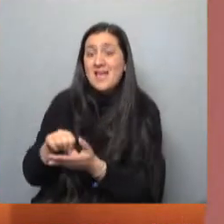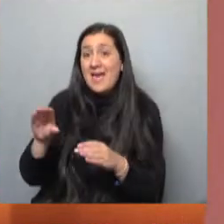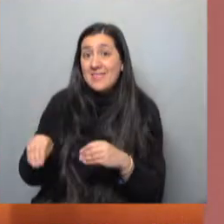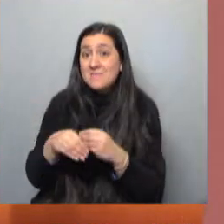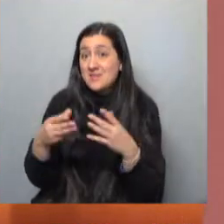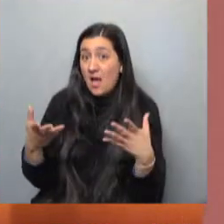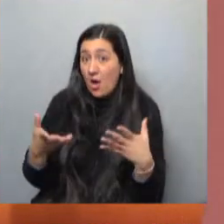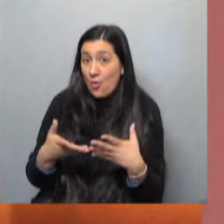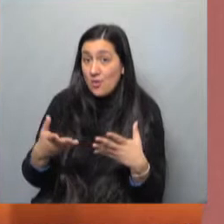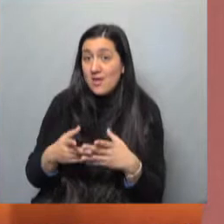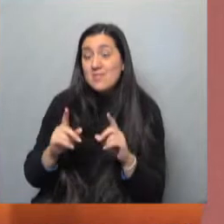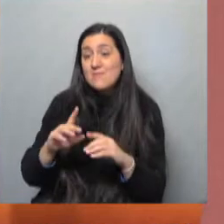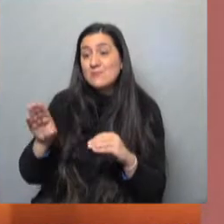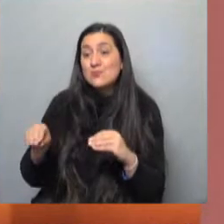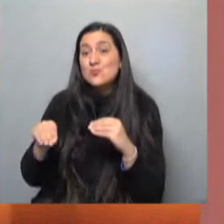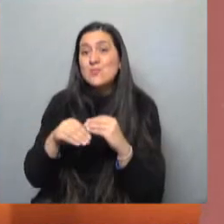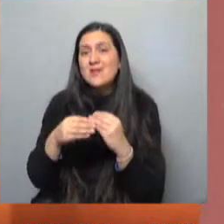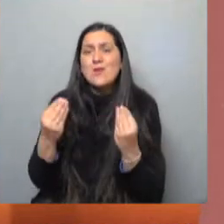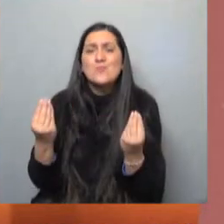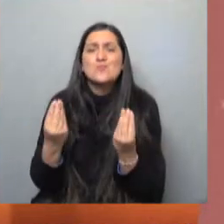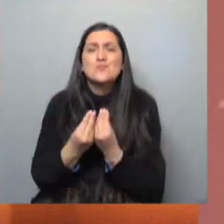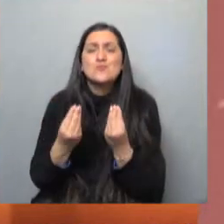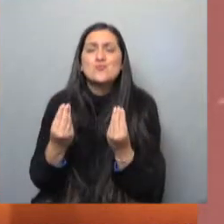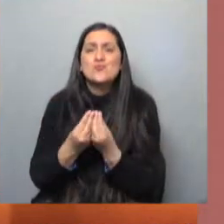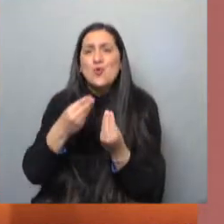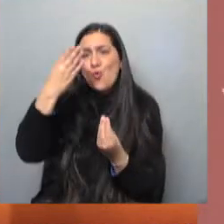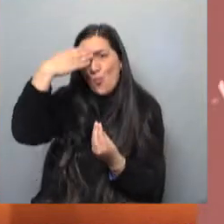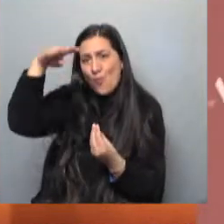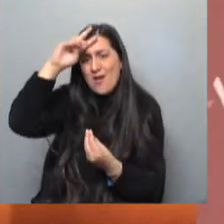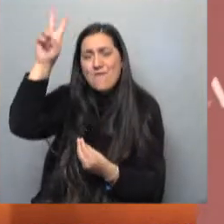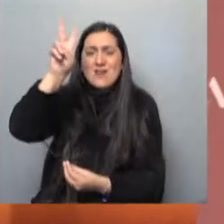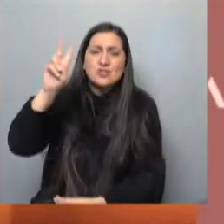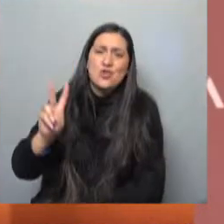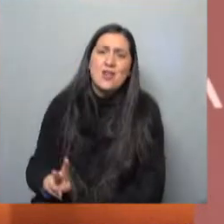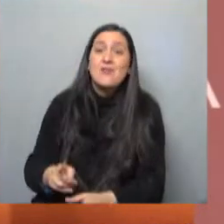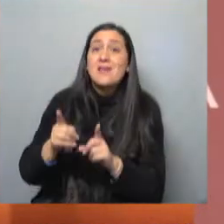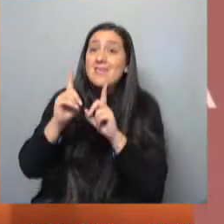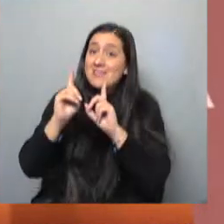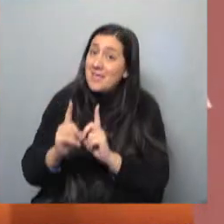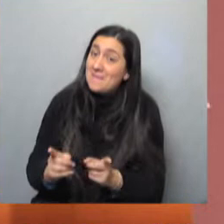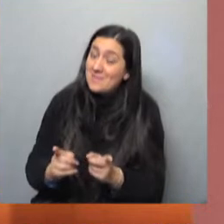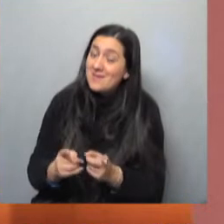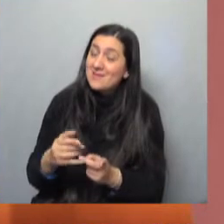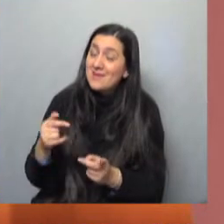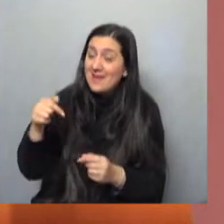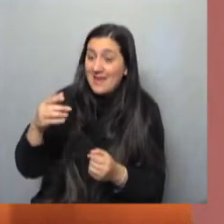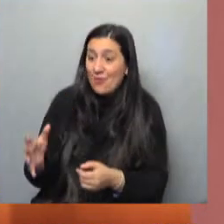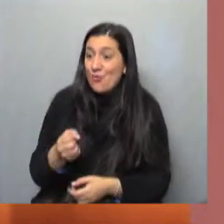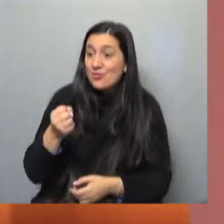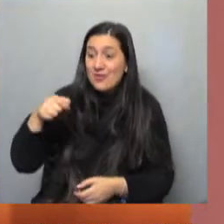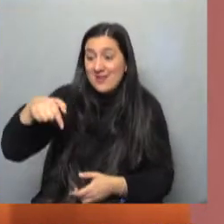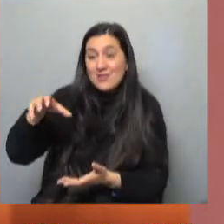le tenemos que sumar que está lleno de cubanos de venezolanos que también encontraron en la villa